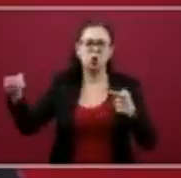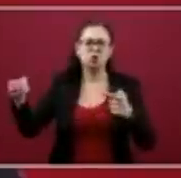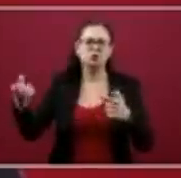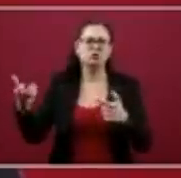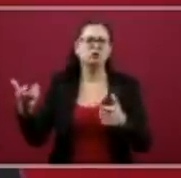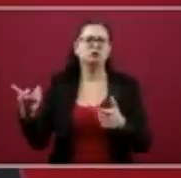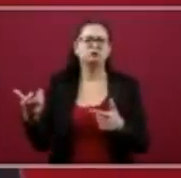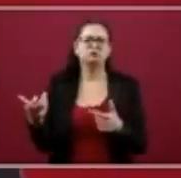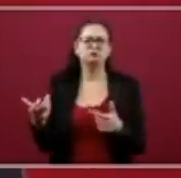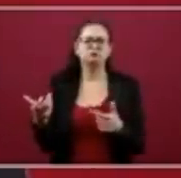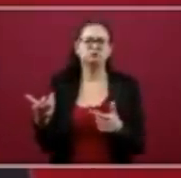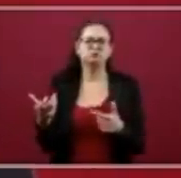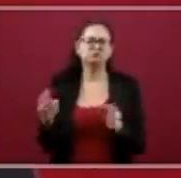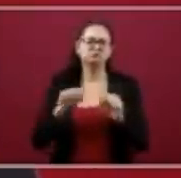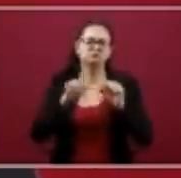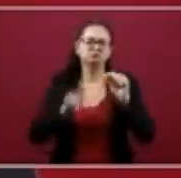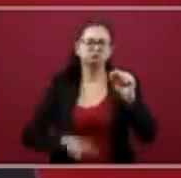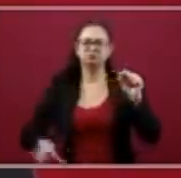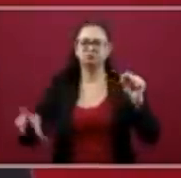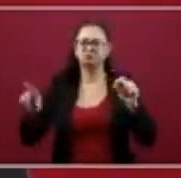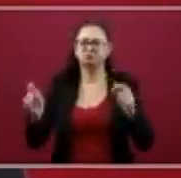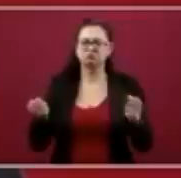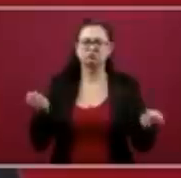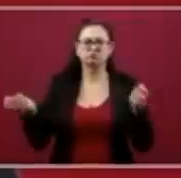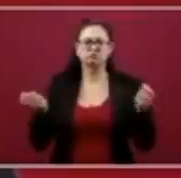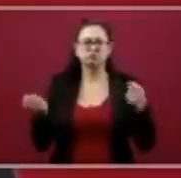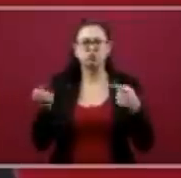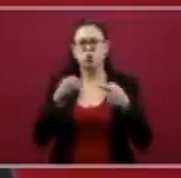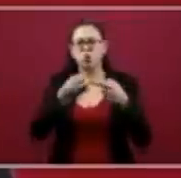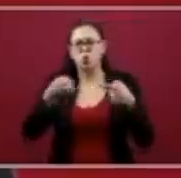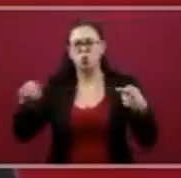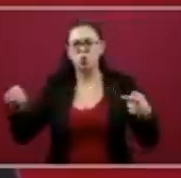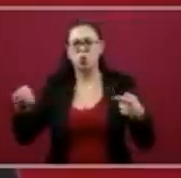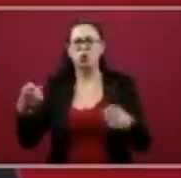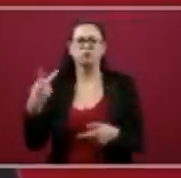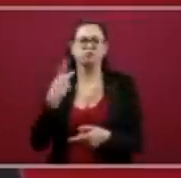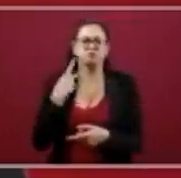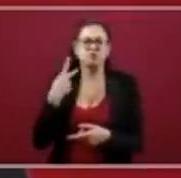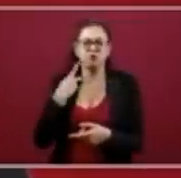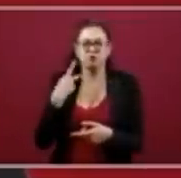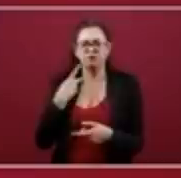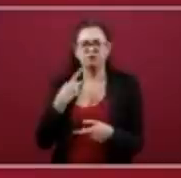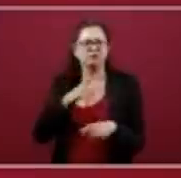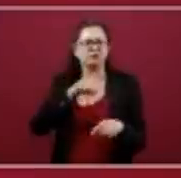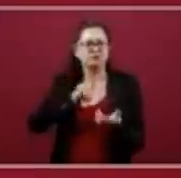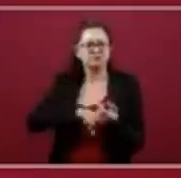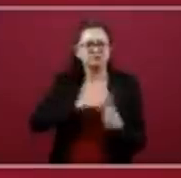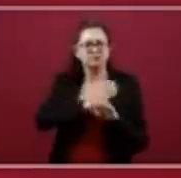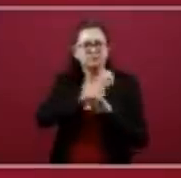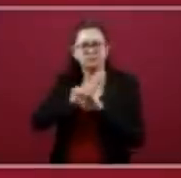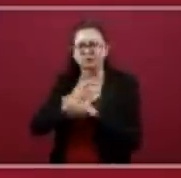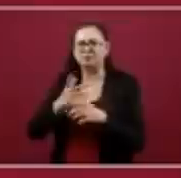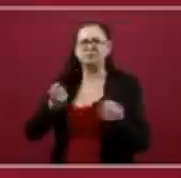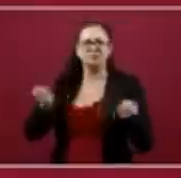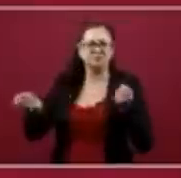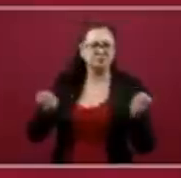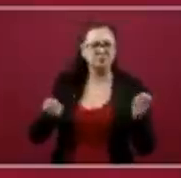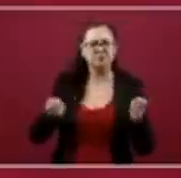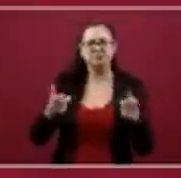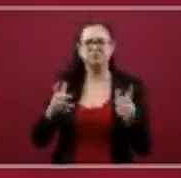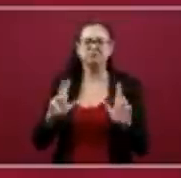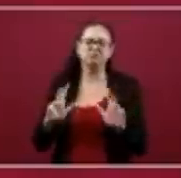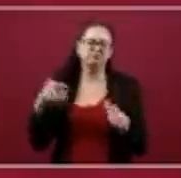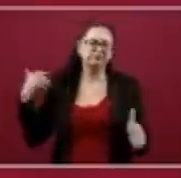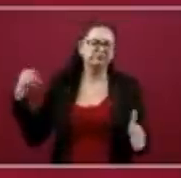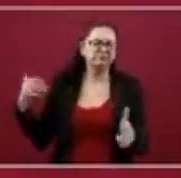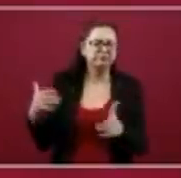en el país, la política interior, y durante mucho